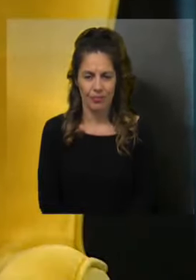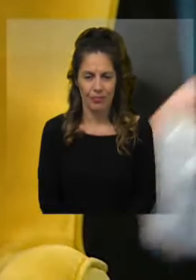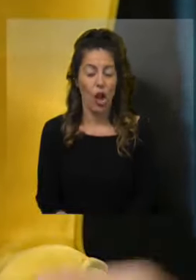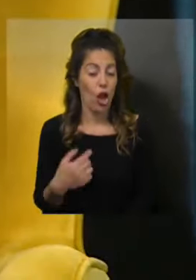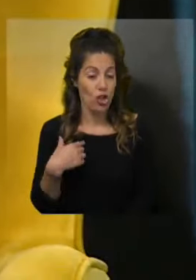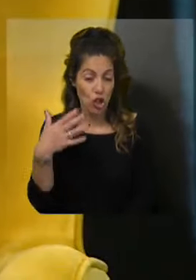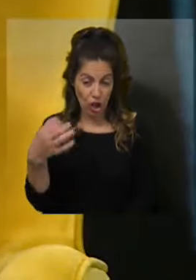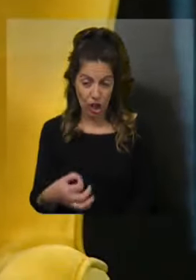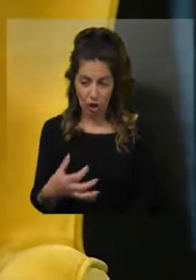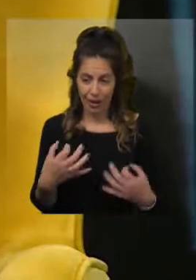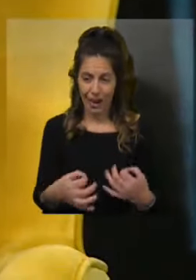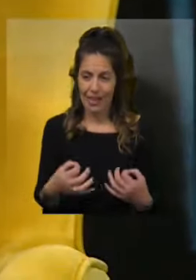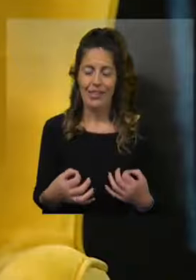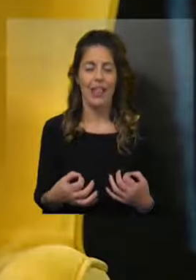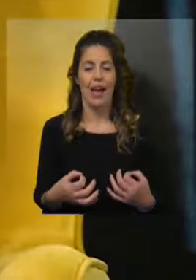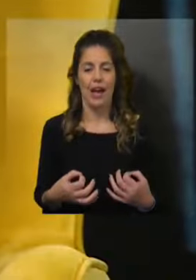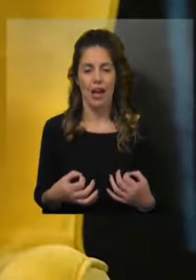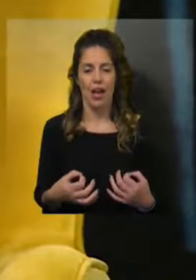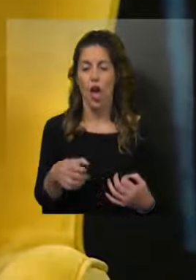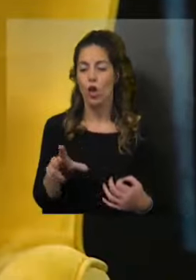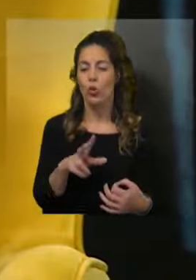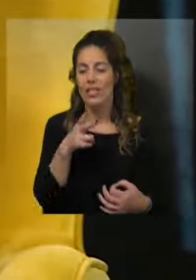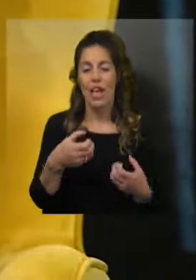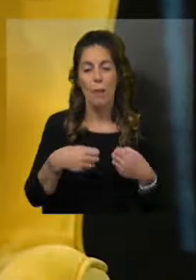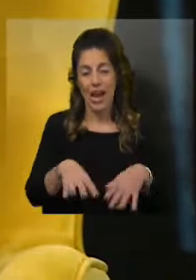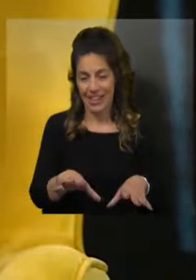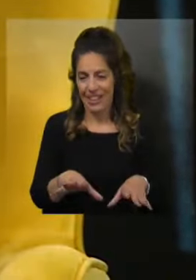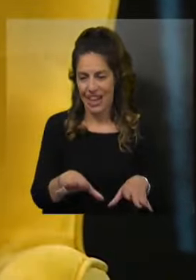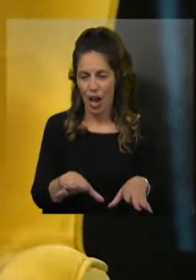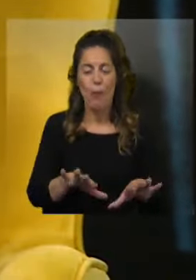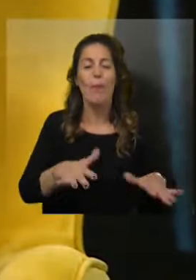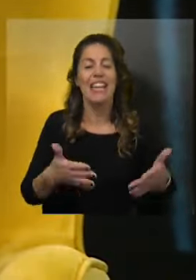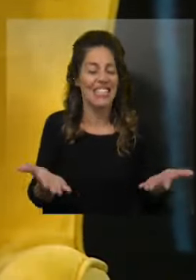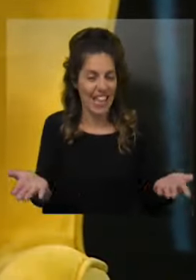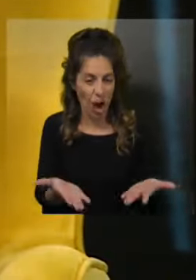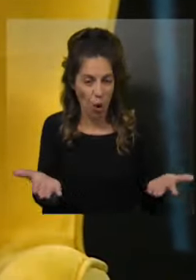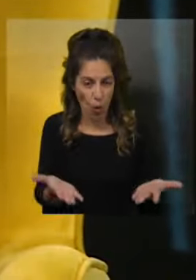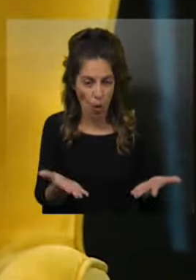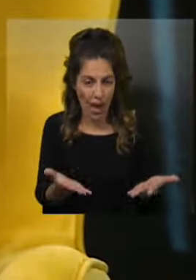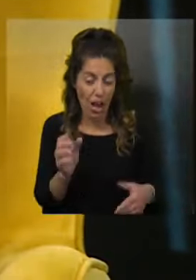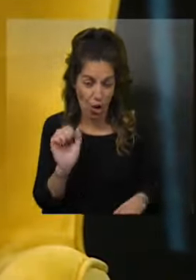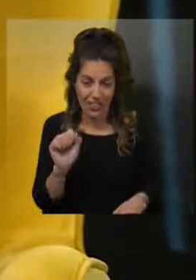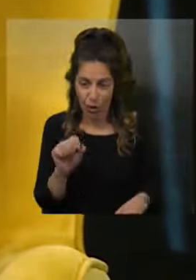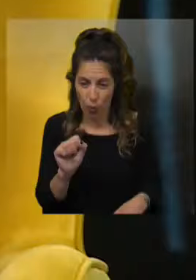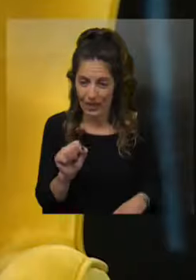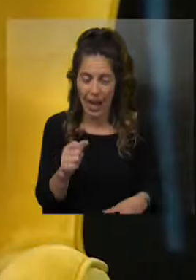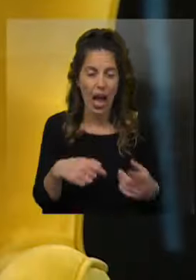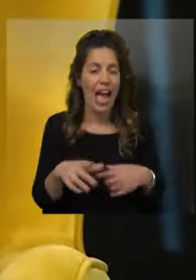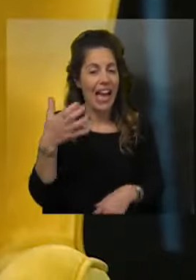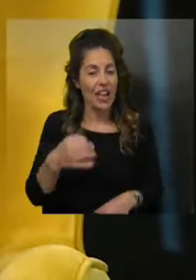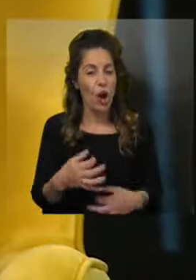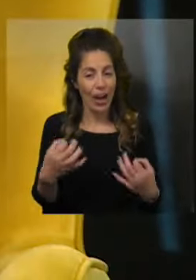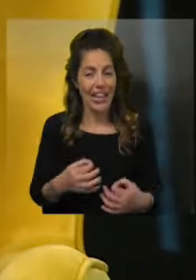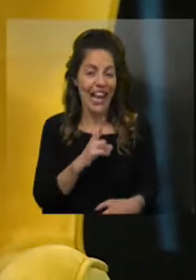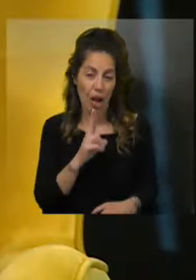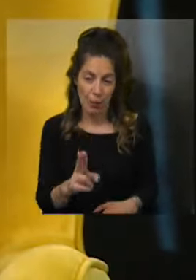yo creo que en realidad parte de tú decís de la pérdida por lo que parece ahora lo que muan las encuestas bueno creo que en realidad